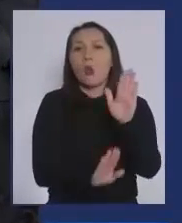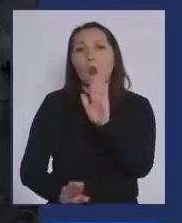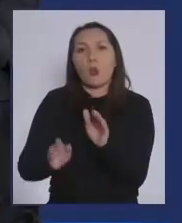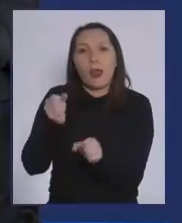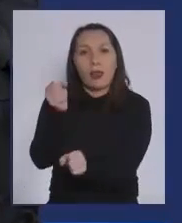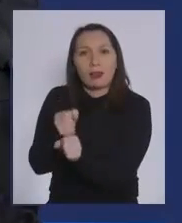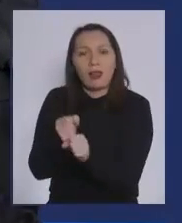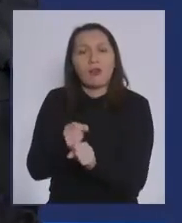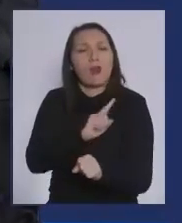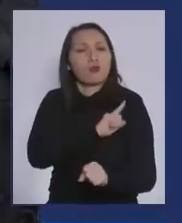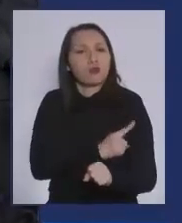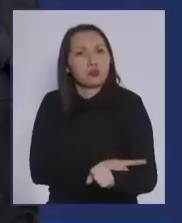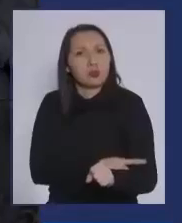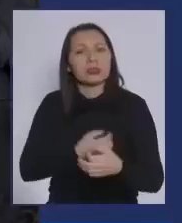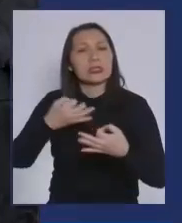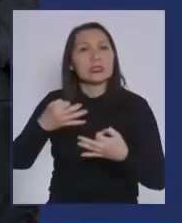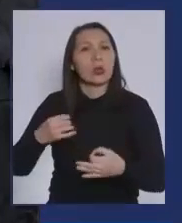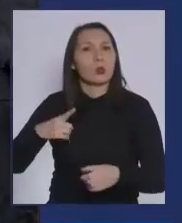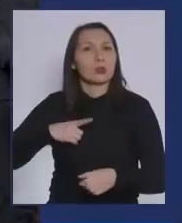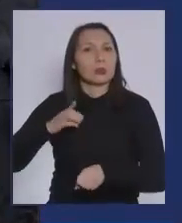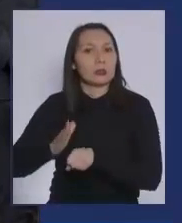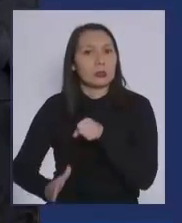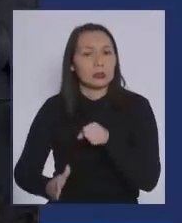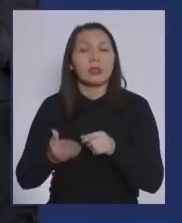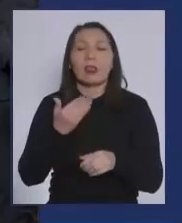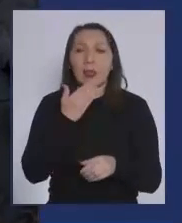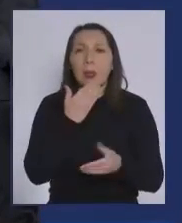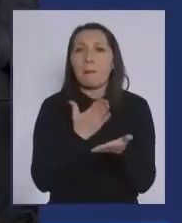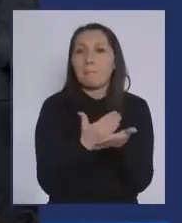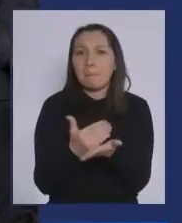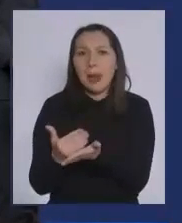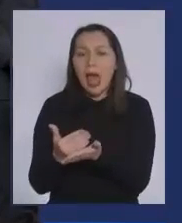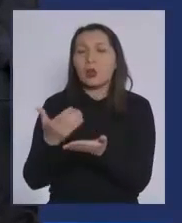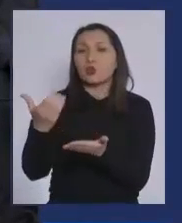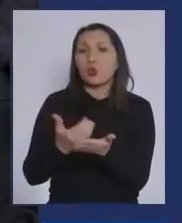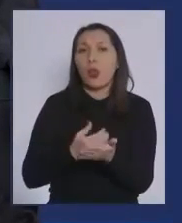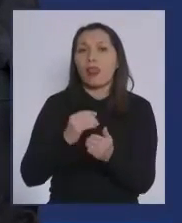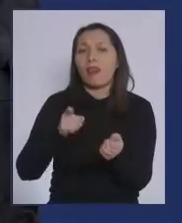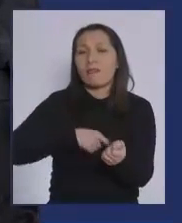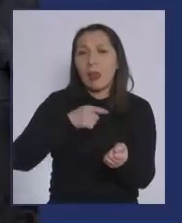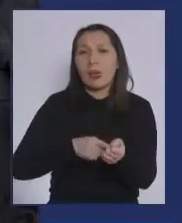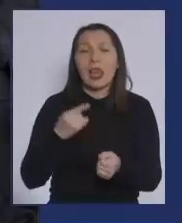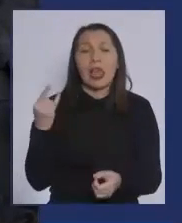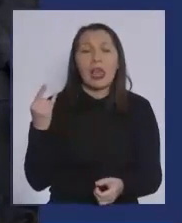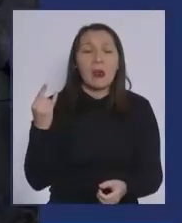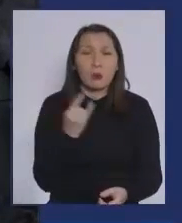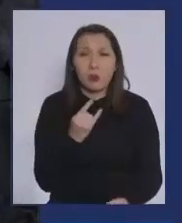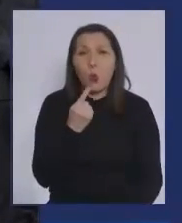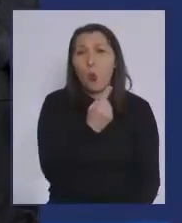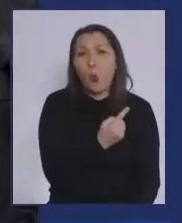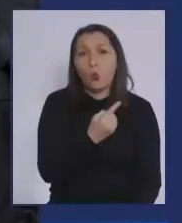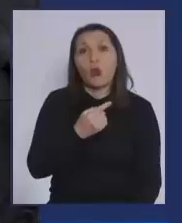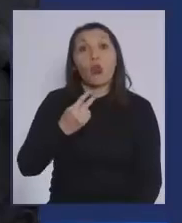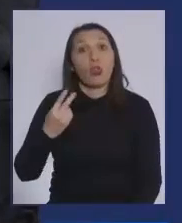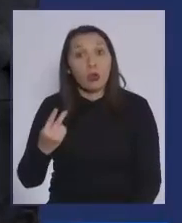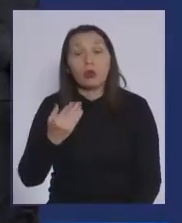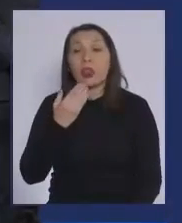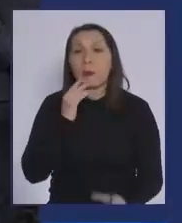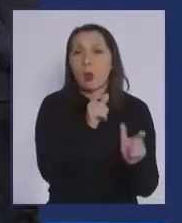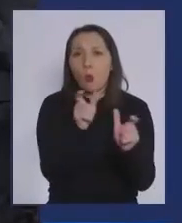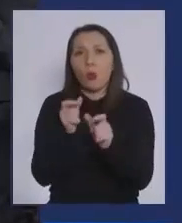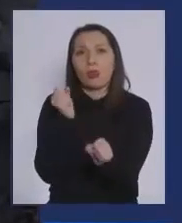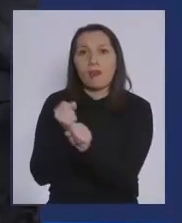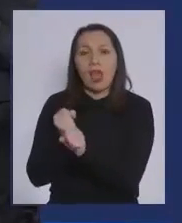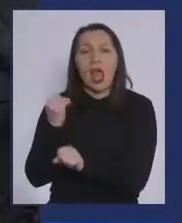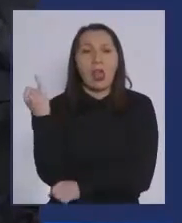del trabajo como el fortalecimiento del seguro de desempleo como el plan de ingresos familias de emergencia 1 y 2 como la protección de los trabajadores